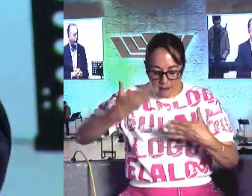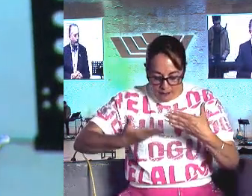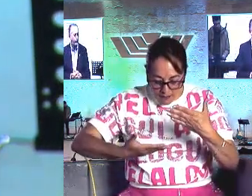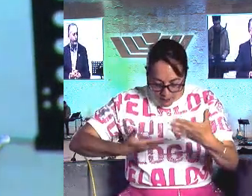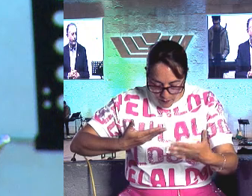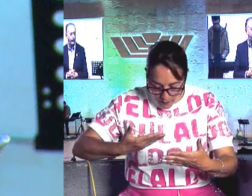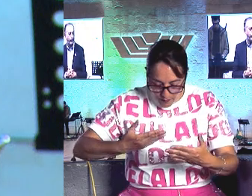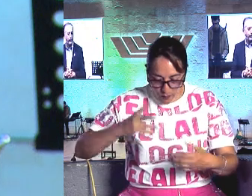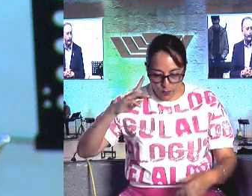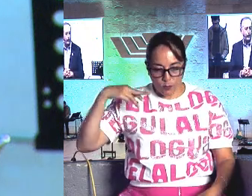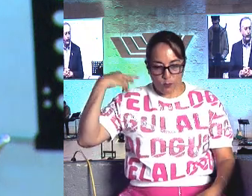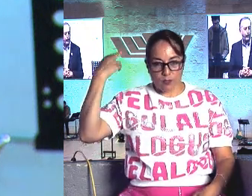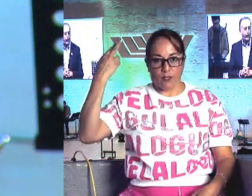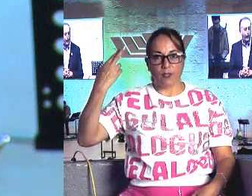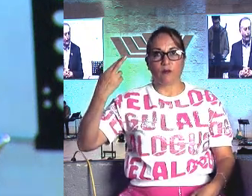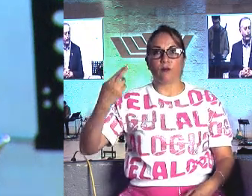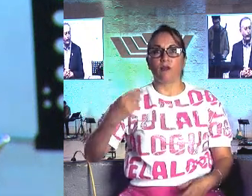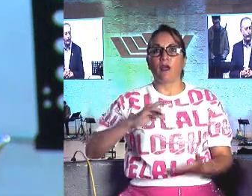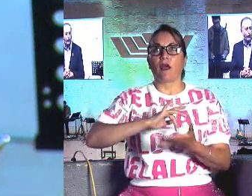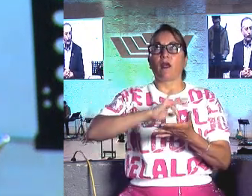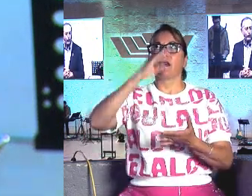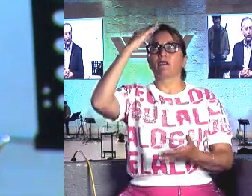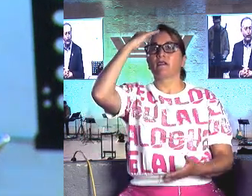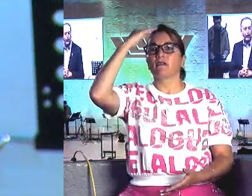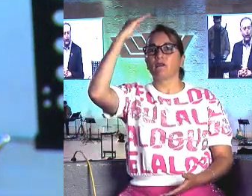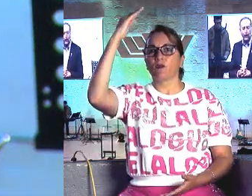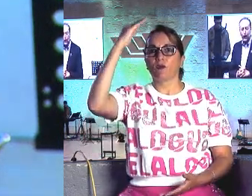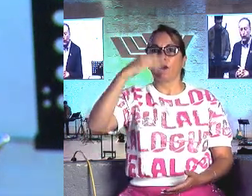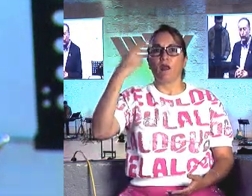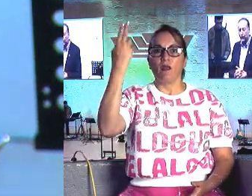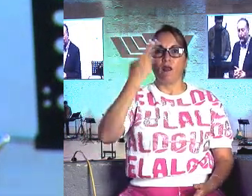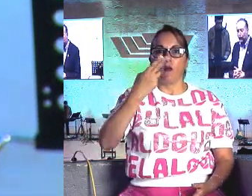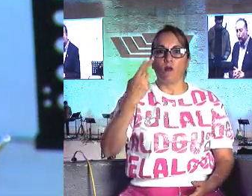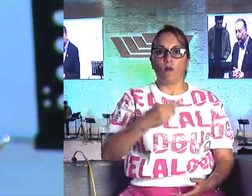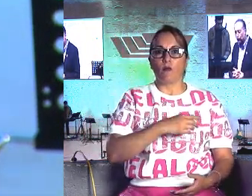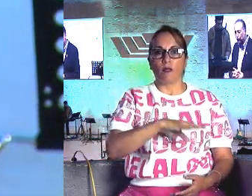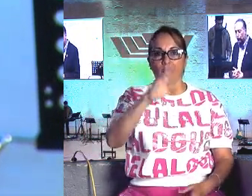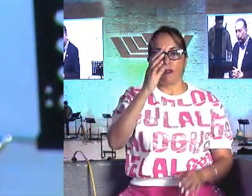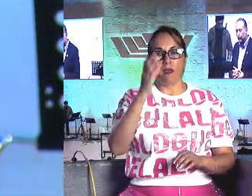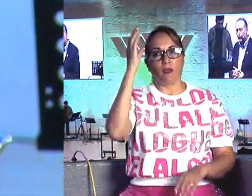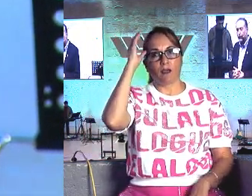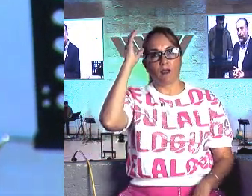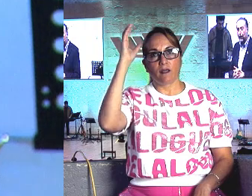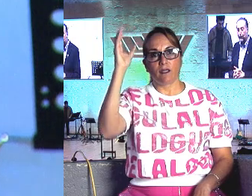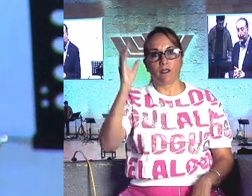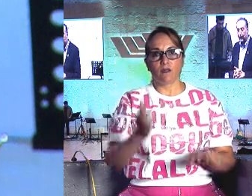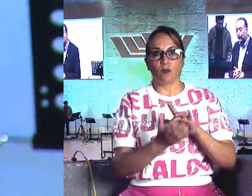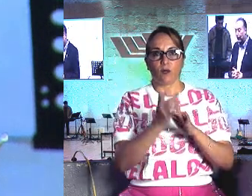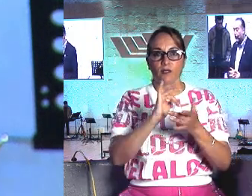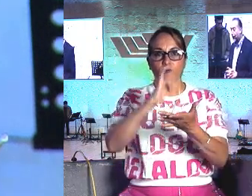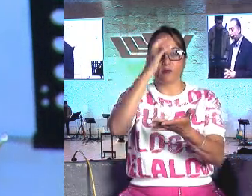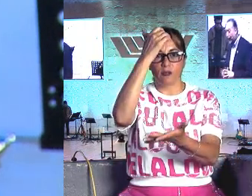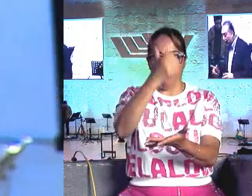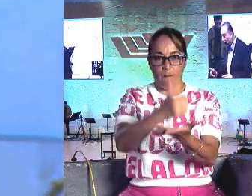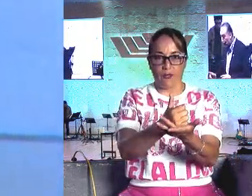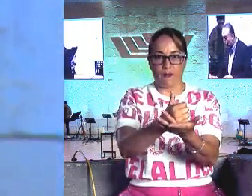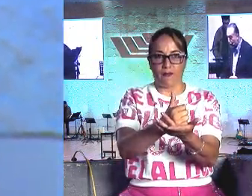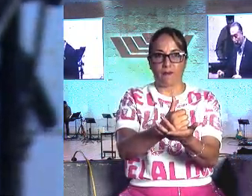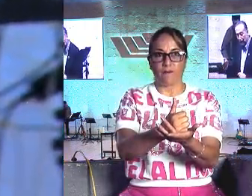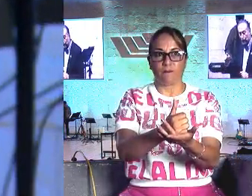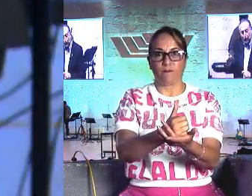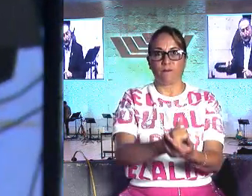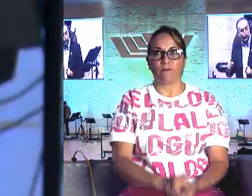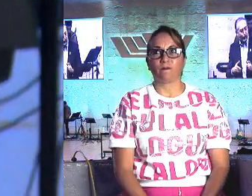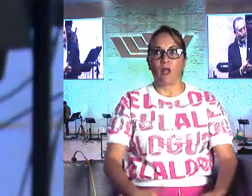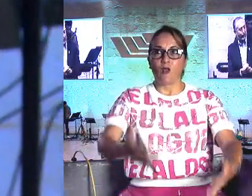reino. Gracias, Señor, en el nombre de Cristo Jesús. Amén. ¿Quieren dar media vuelta?